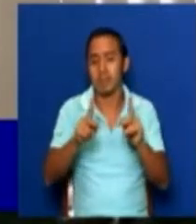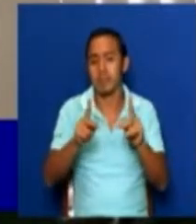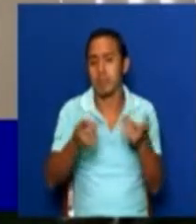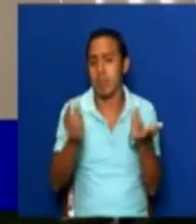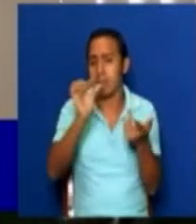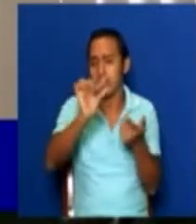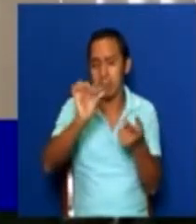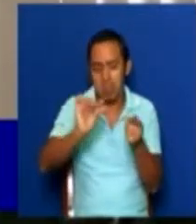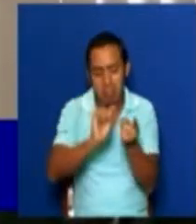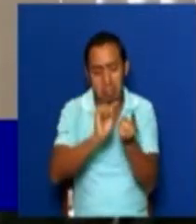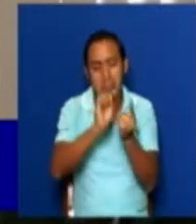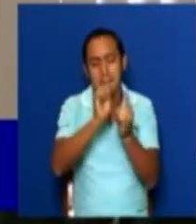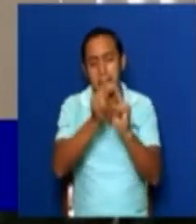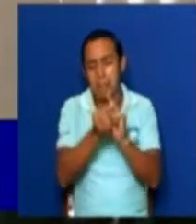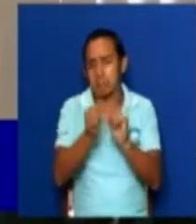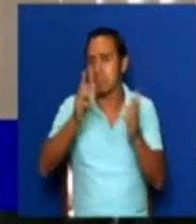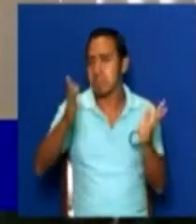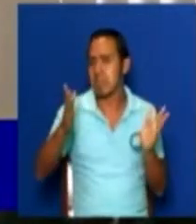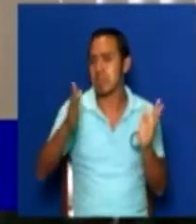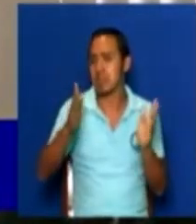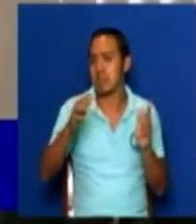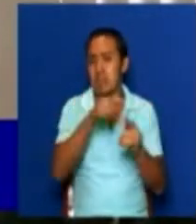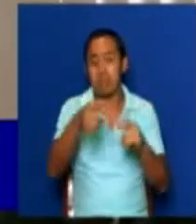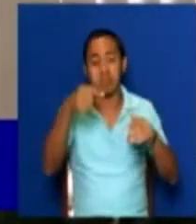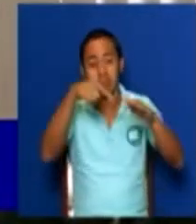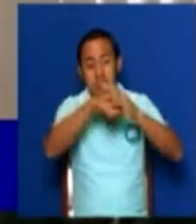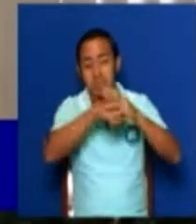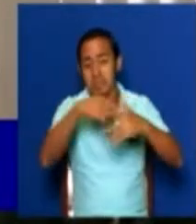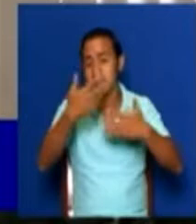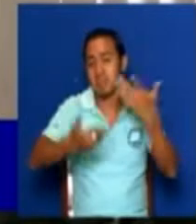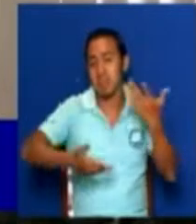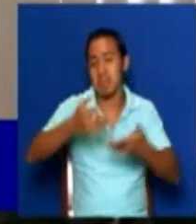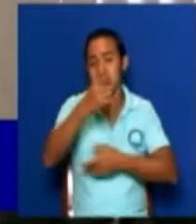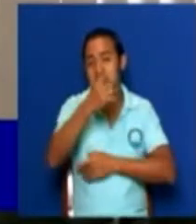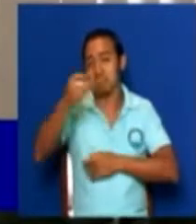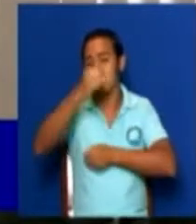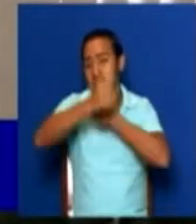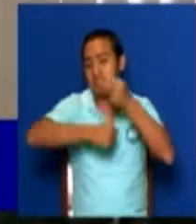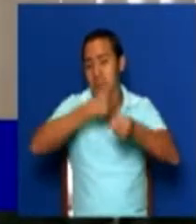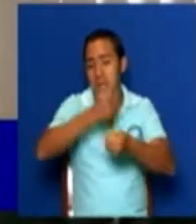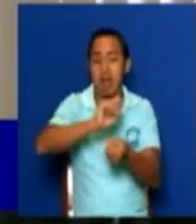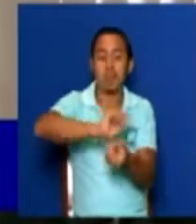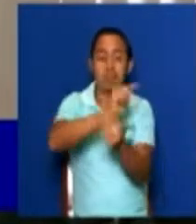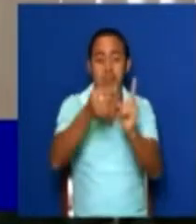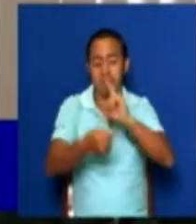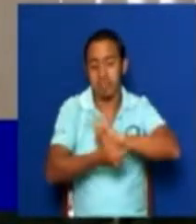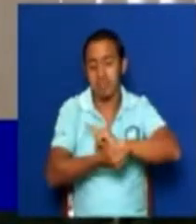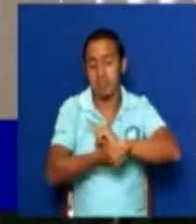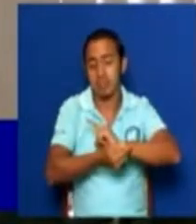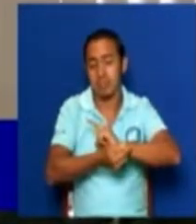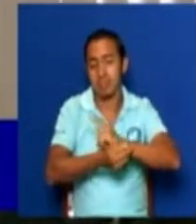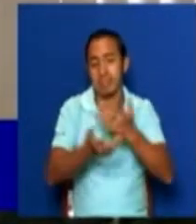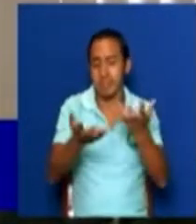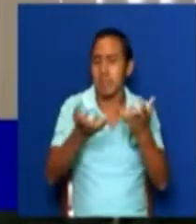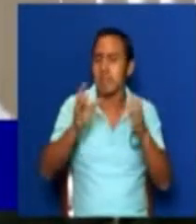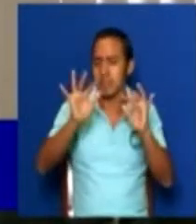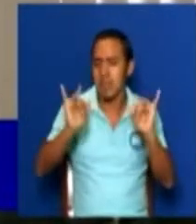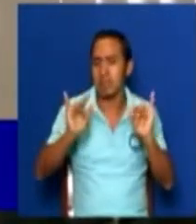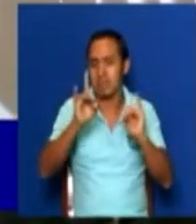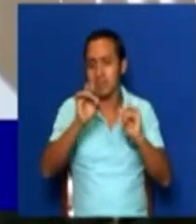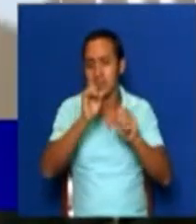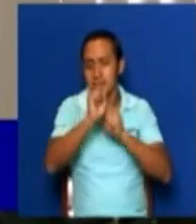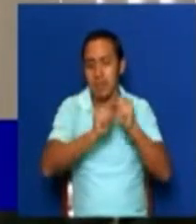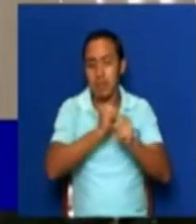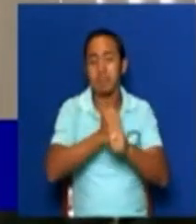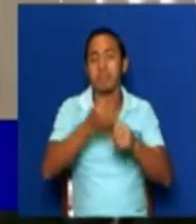poco cambiará, o lograremos llegar a la meta dentro de 100 años y no dentro de 10, pues, ¿verdad? Entonces yo quiero